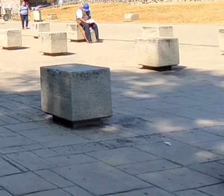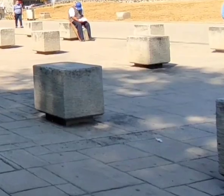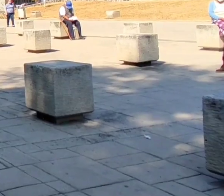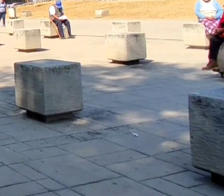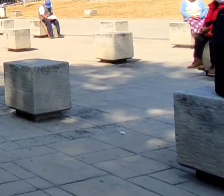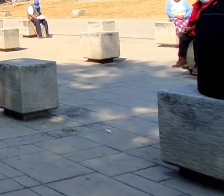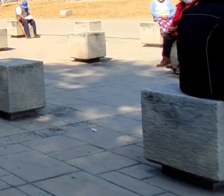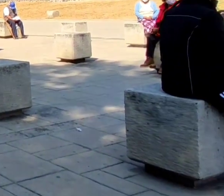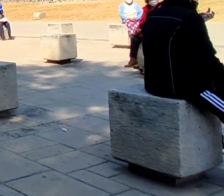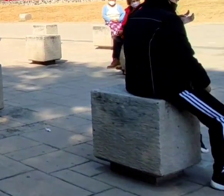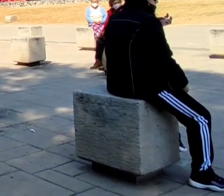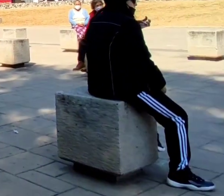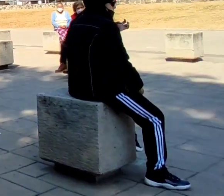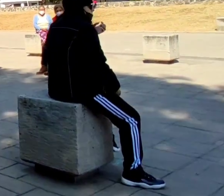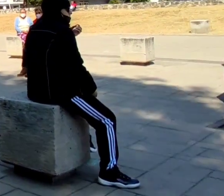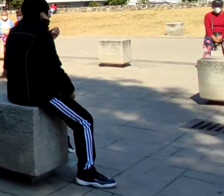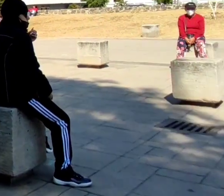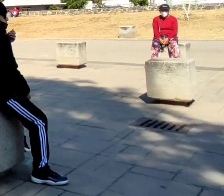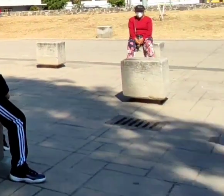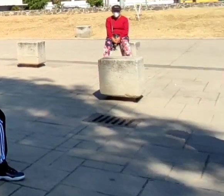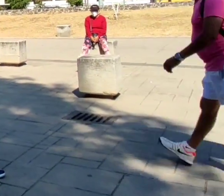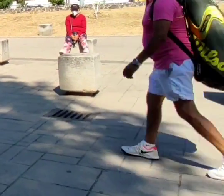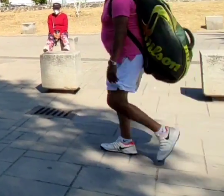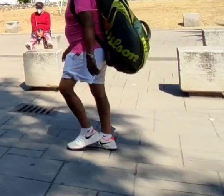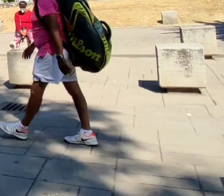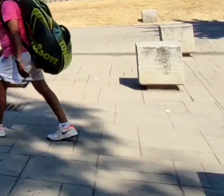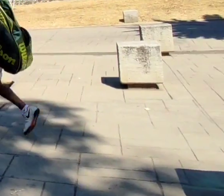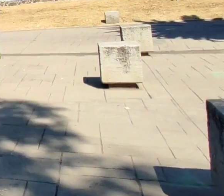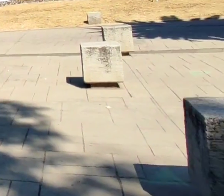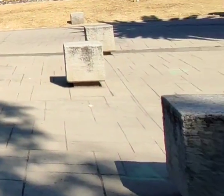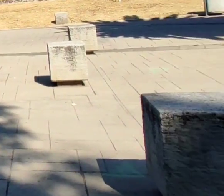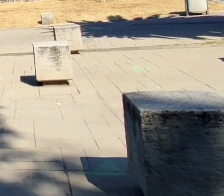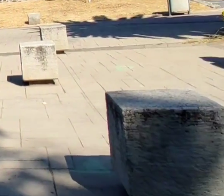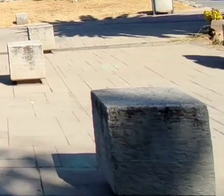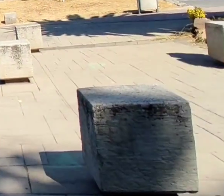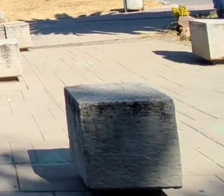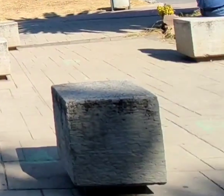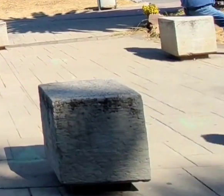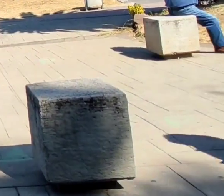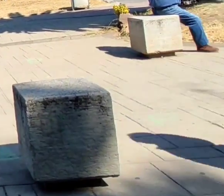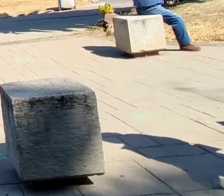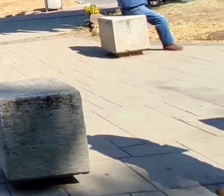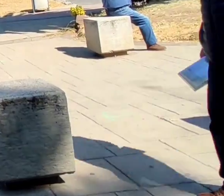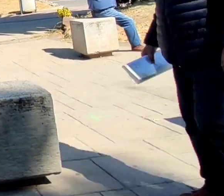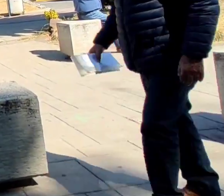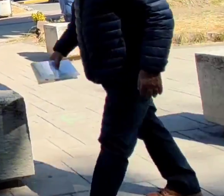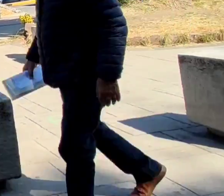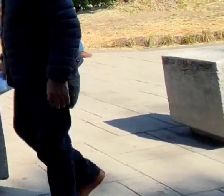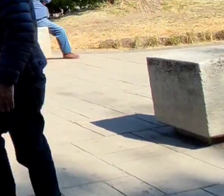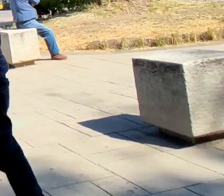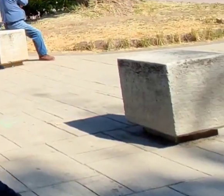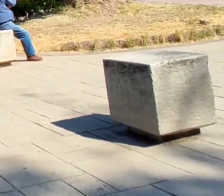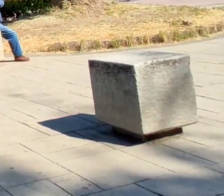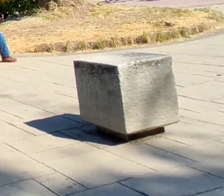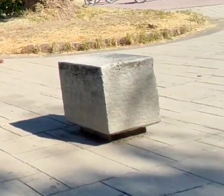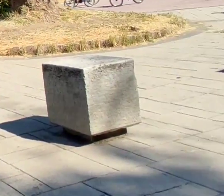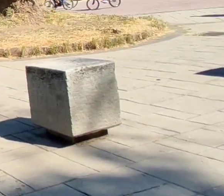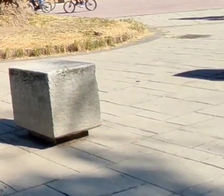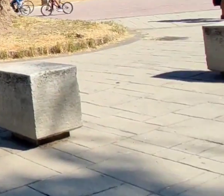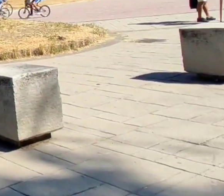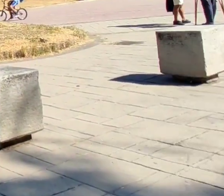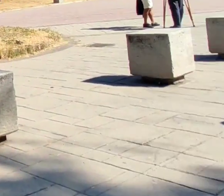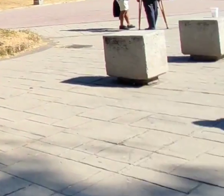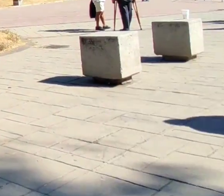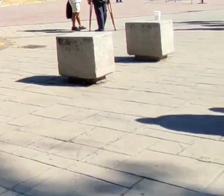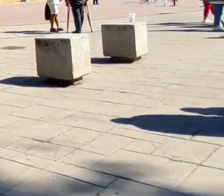3,720 pesos. Le recuerdo y le reitero que si usted es pensionado, jubilado del IMSS o del ISSSTE, sí